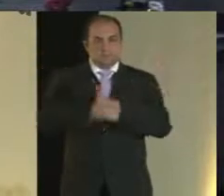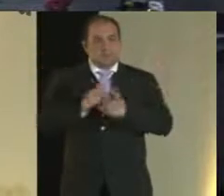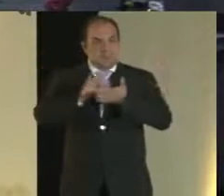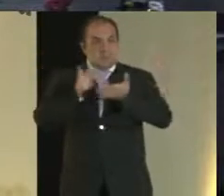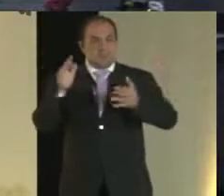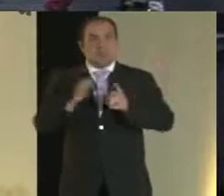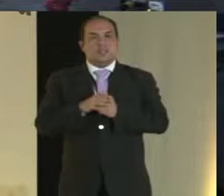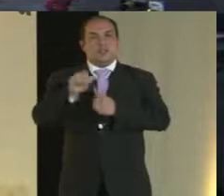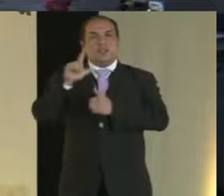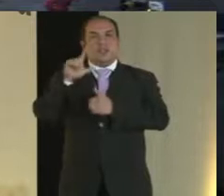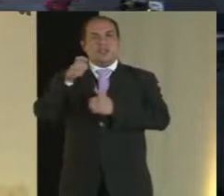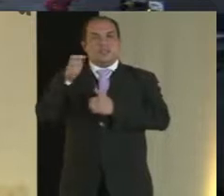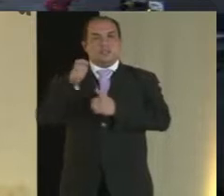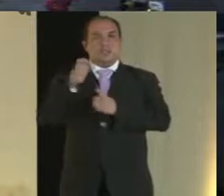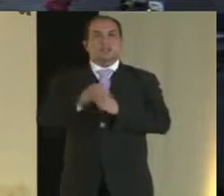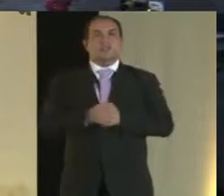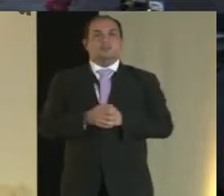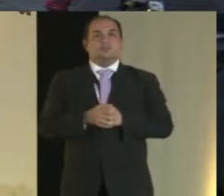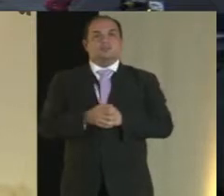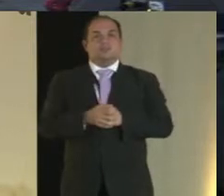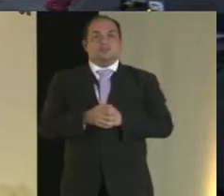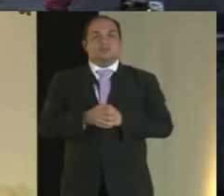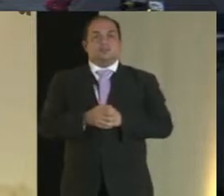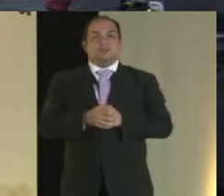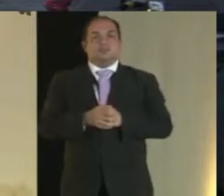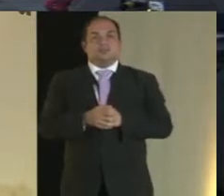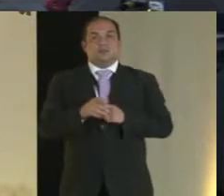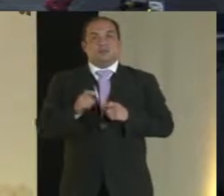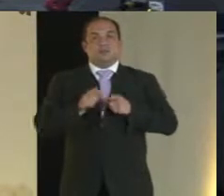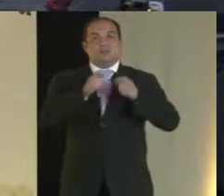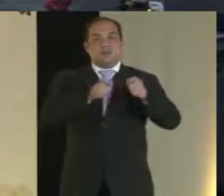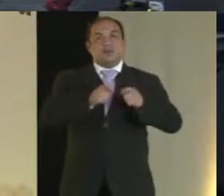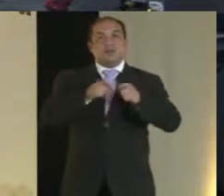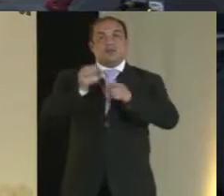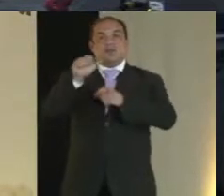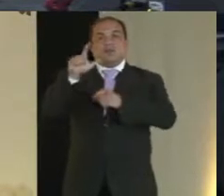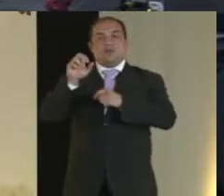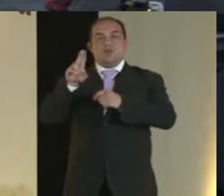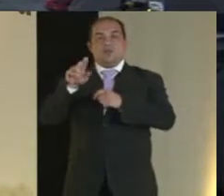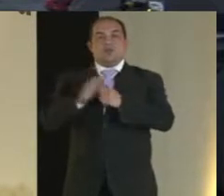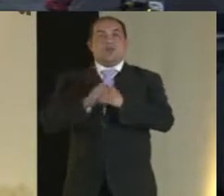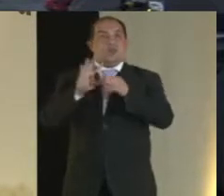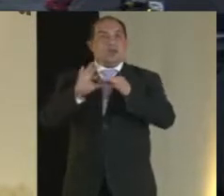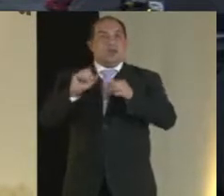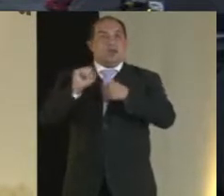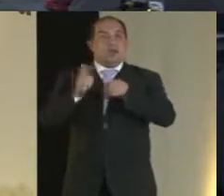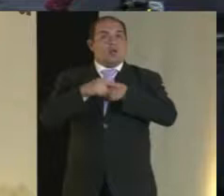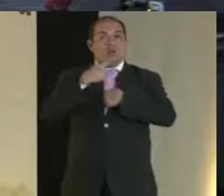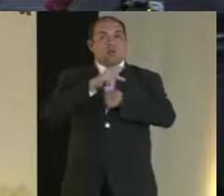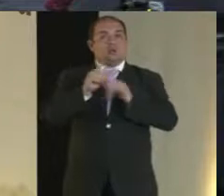Muchas gracias, Alex. Bueno, es el momento de darle la palabra a Saúl, que nos diga algo de su libro.